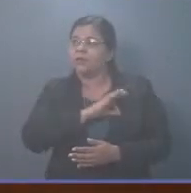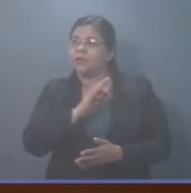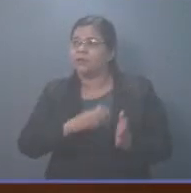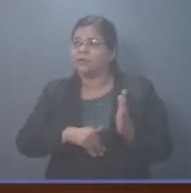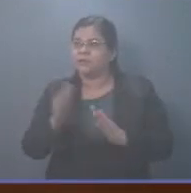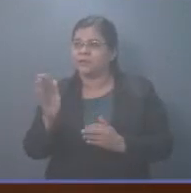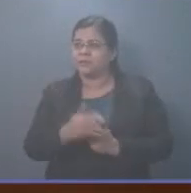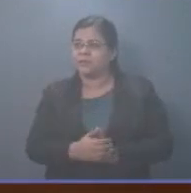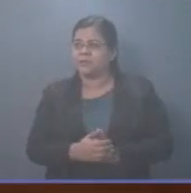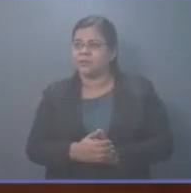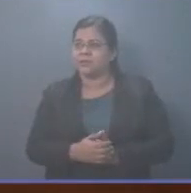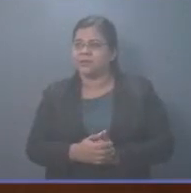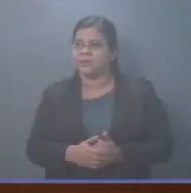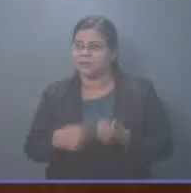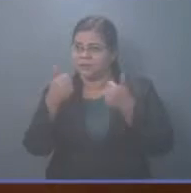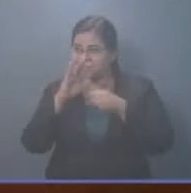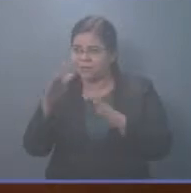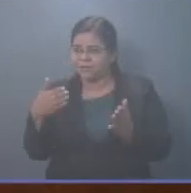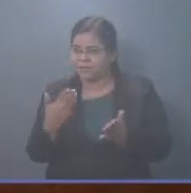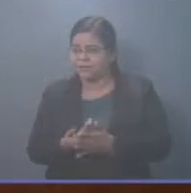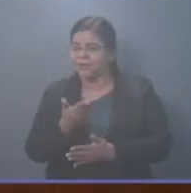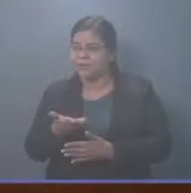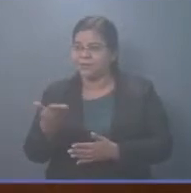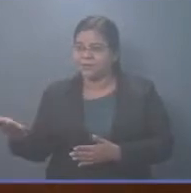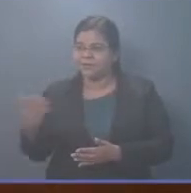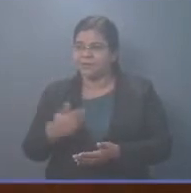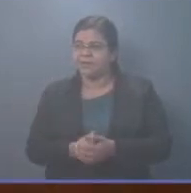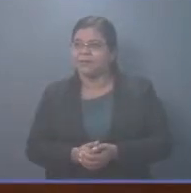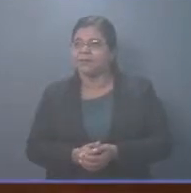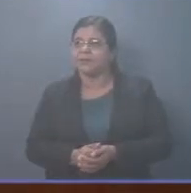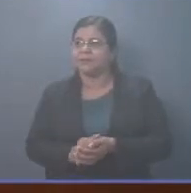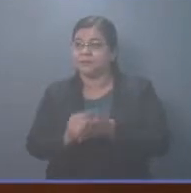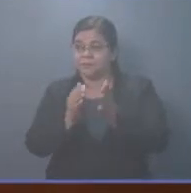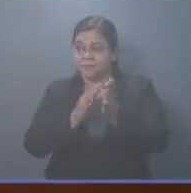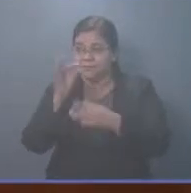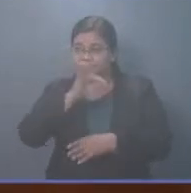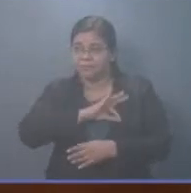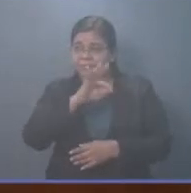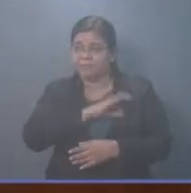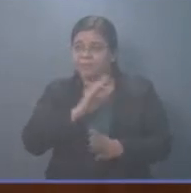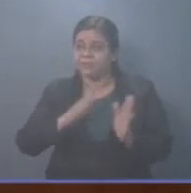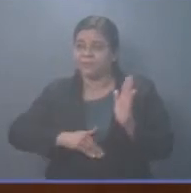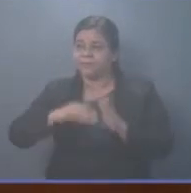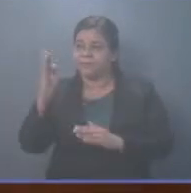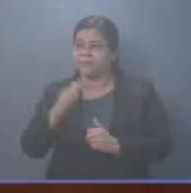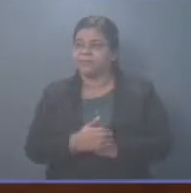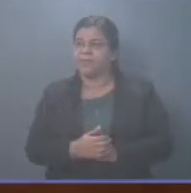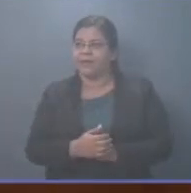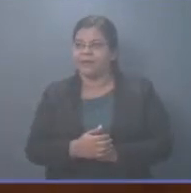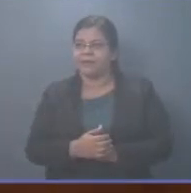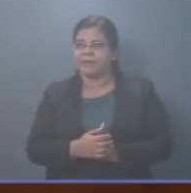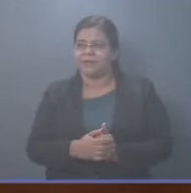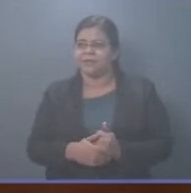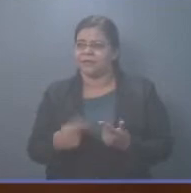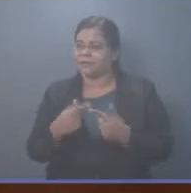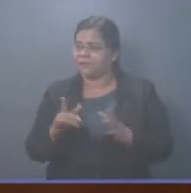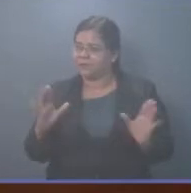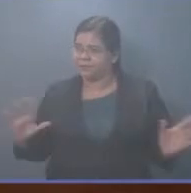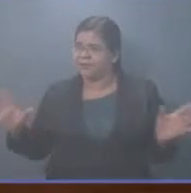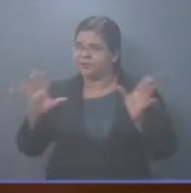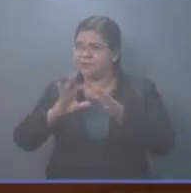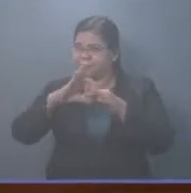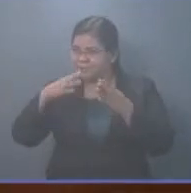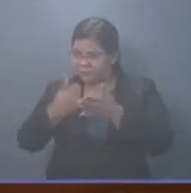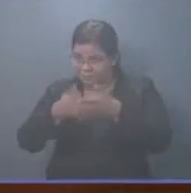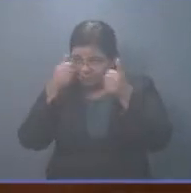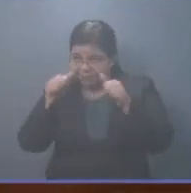debe desarrollar todos los aspectos indispensables que viabilicen y en consecuencia le den positividad y oportuna vigencia a lo que se